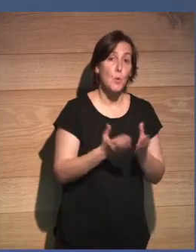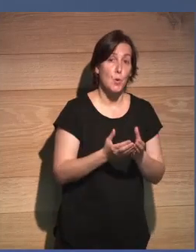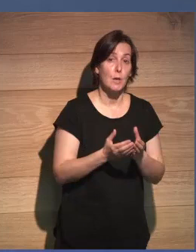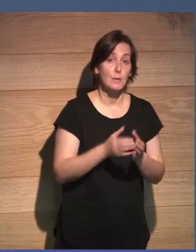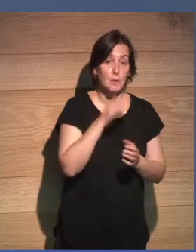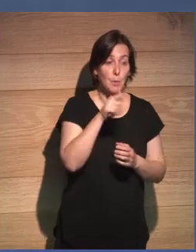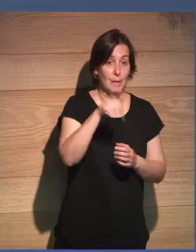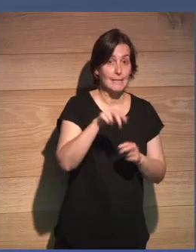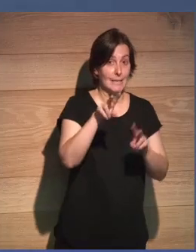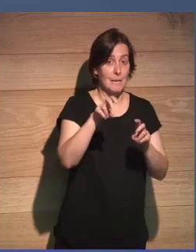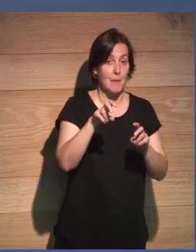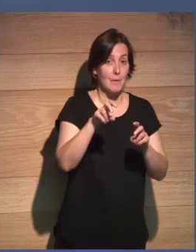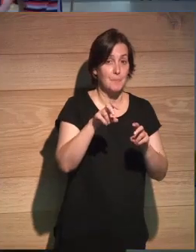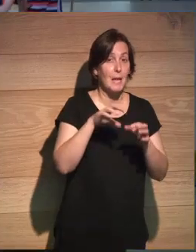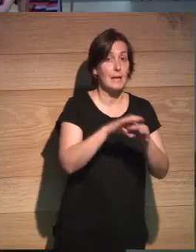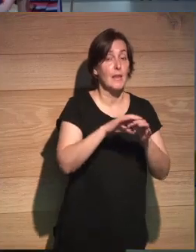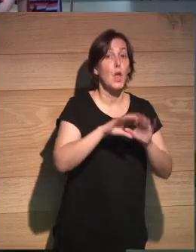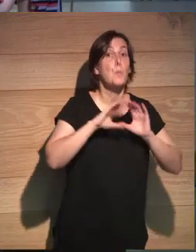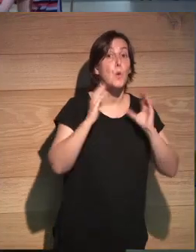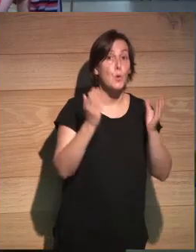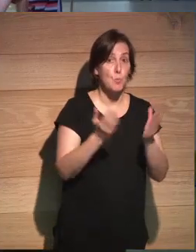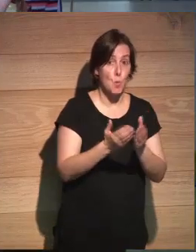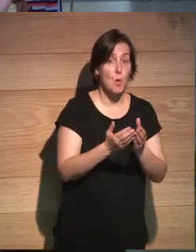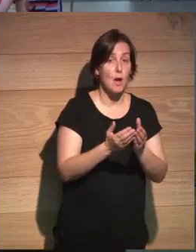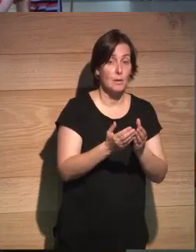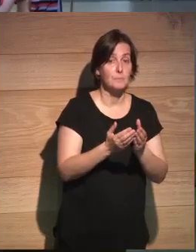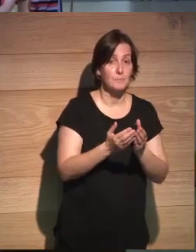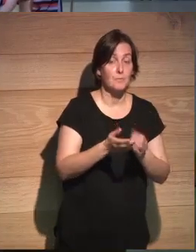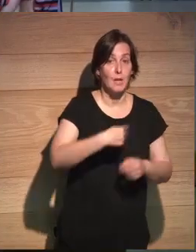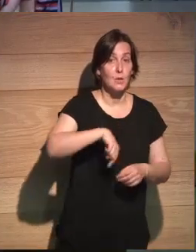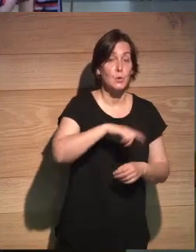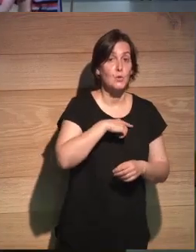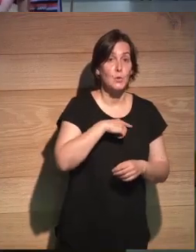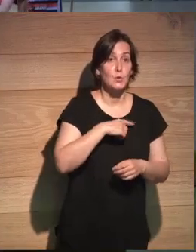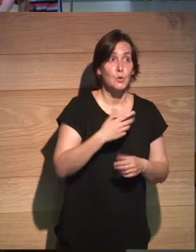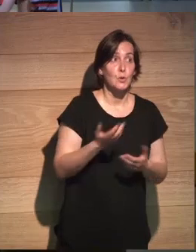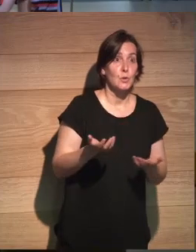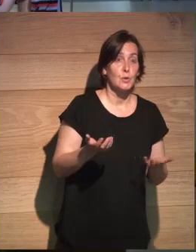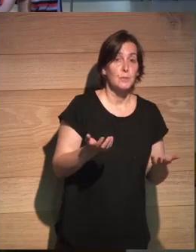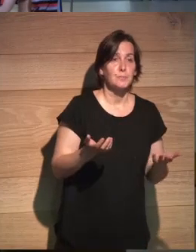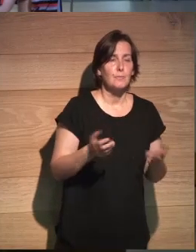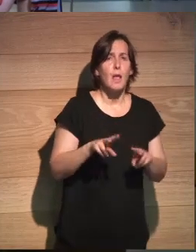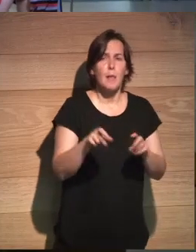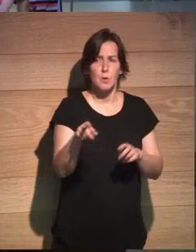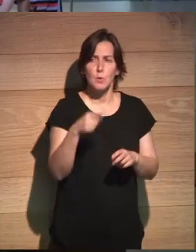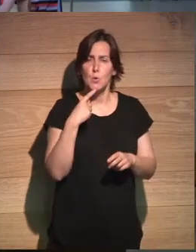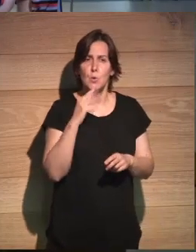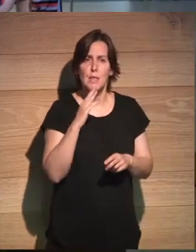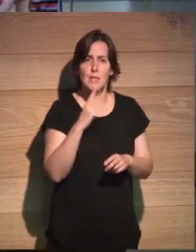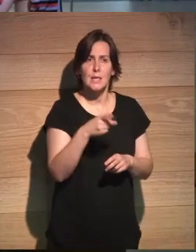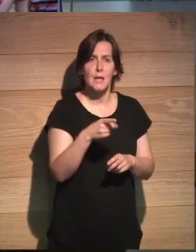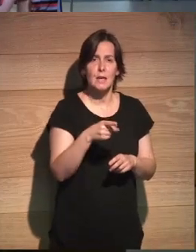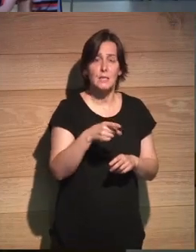tiene que ver con la burbuja. Si existe una burbuja en la que nos encontramos, una cosa que has comentado tú al principio, si somos los